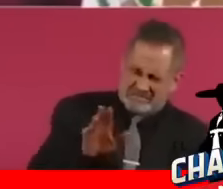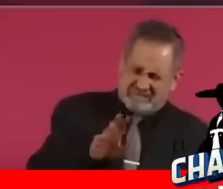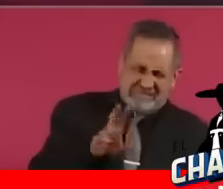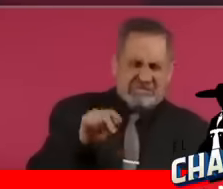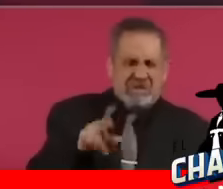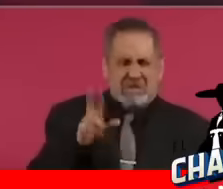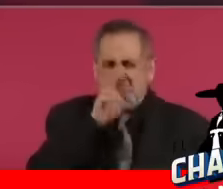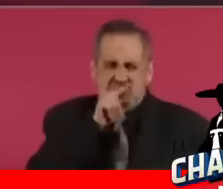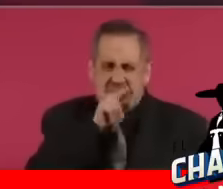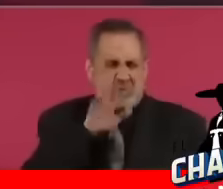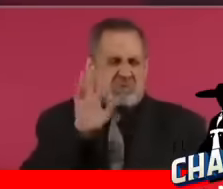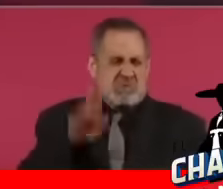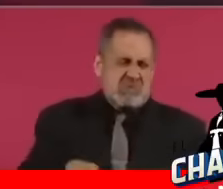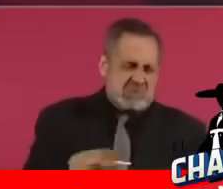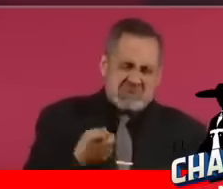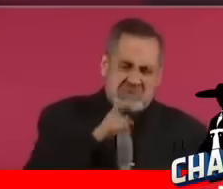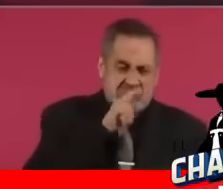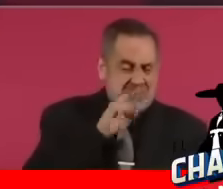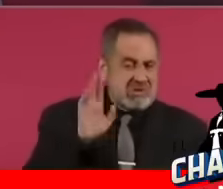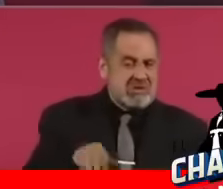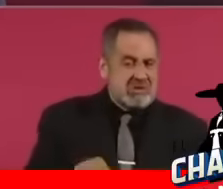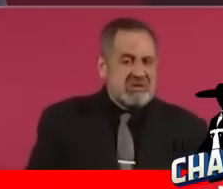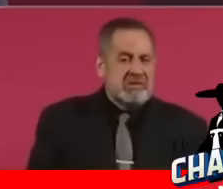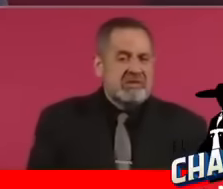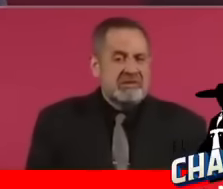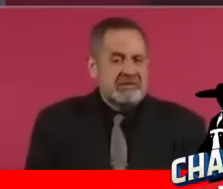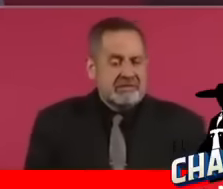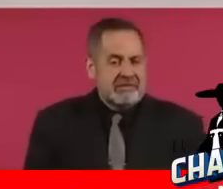no te preocupes por eso.